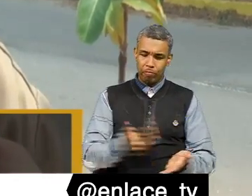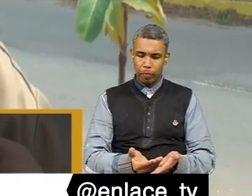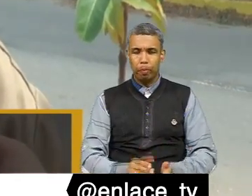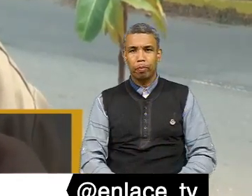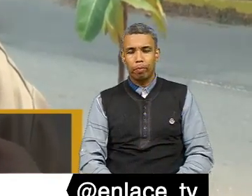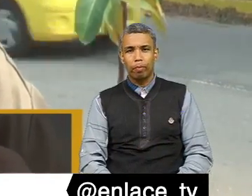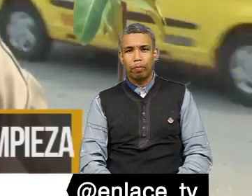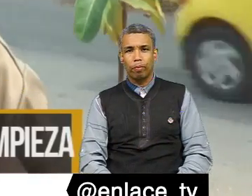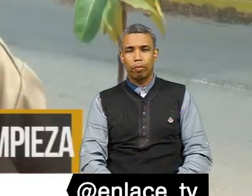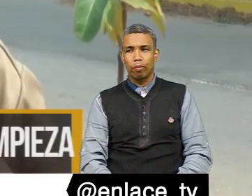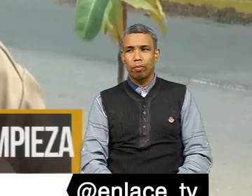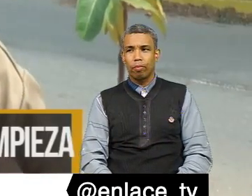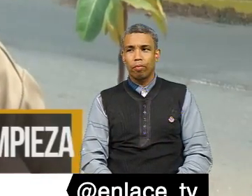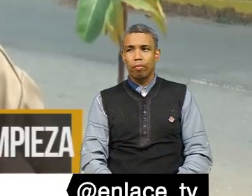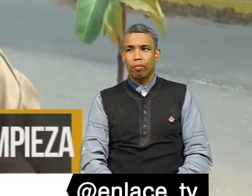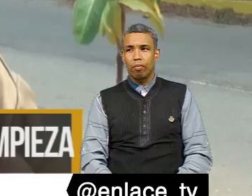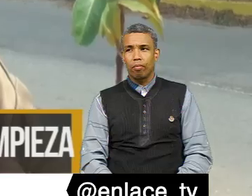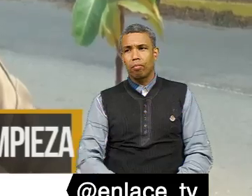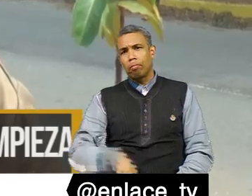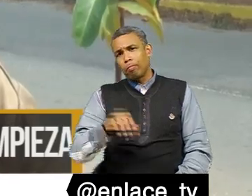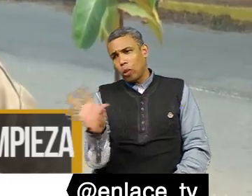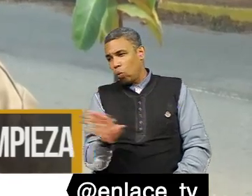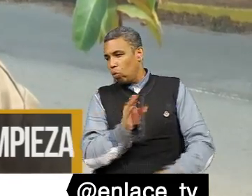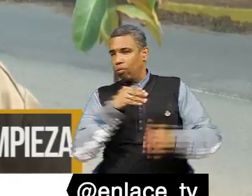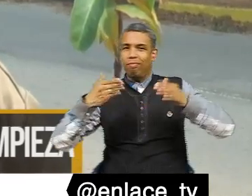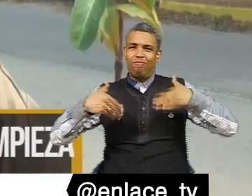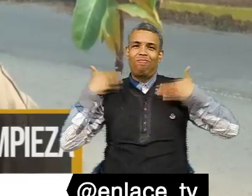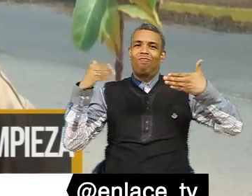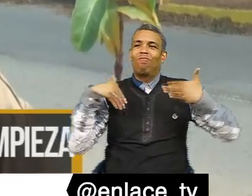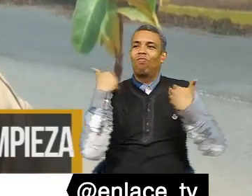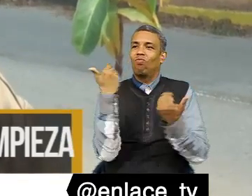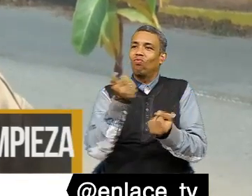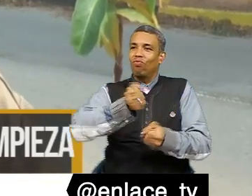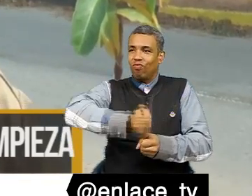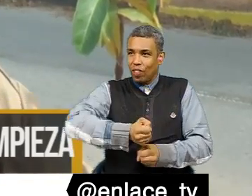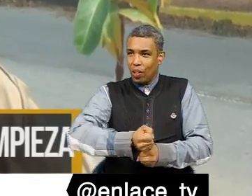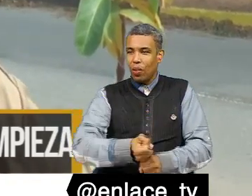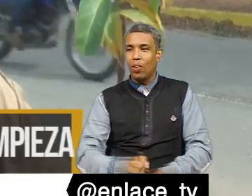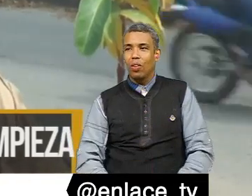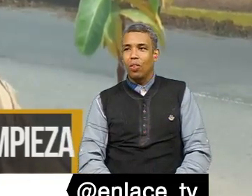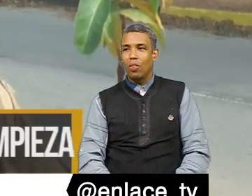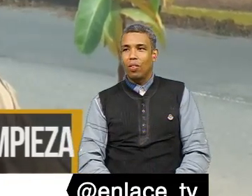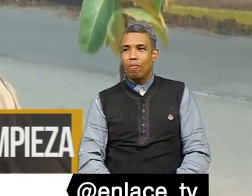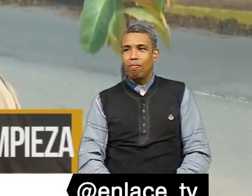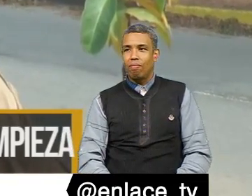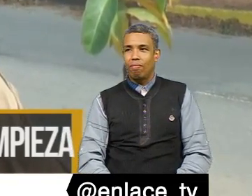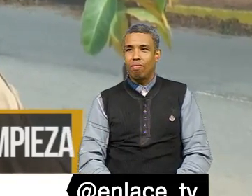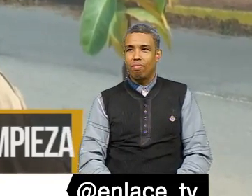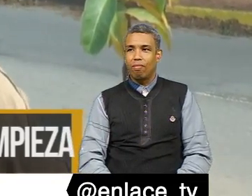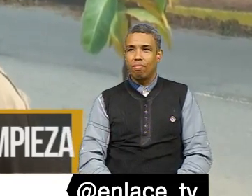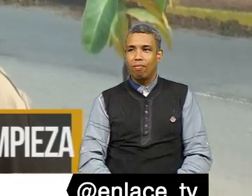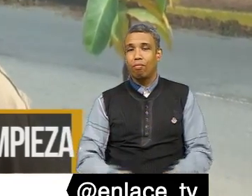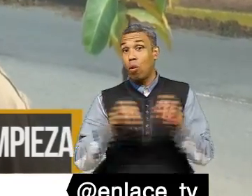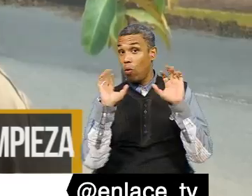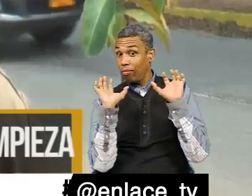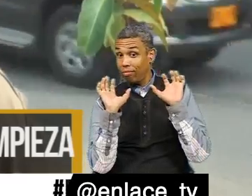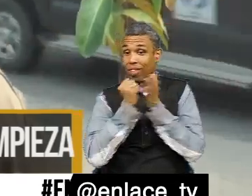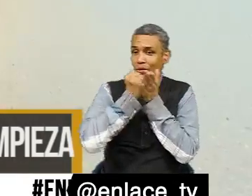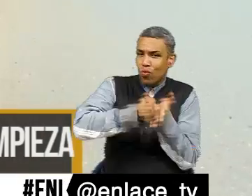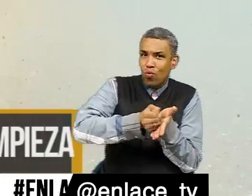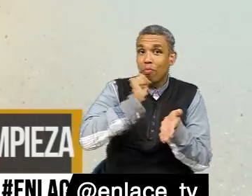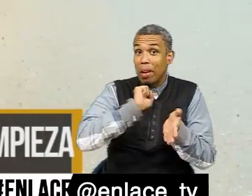Y todos estamos muy contentos porque tenemos empleo. y para sacar a Barranca